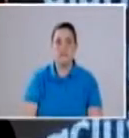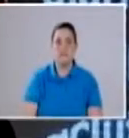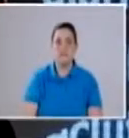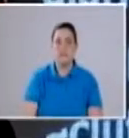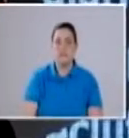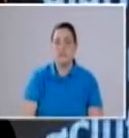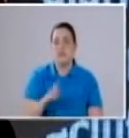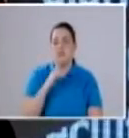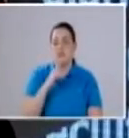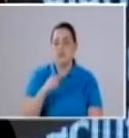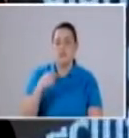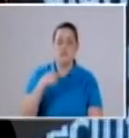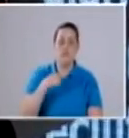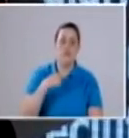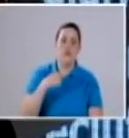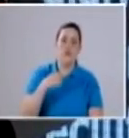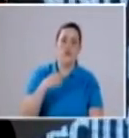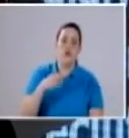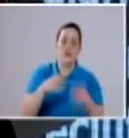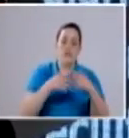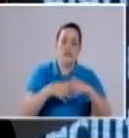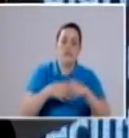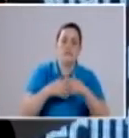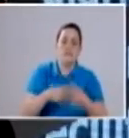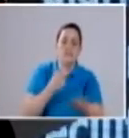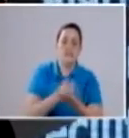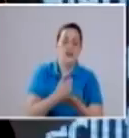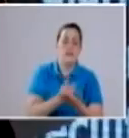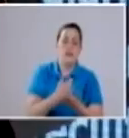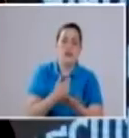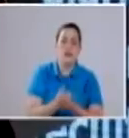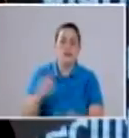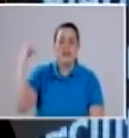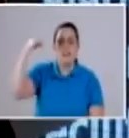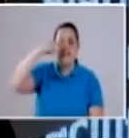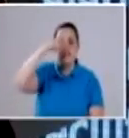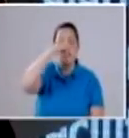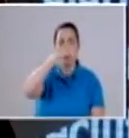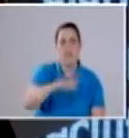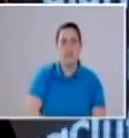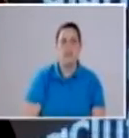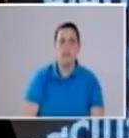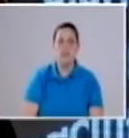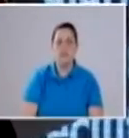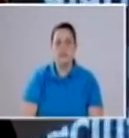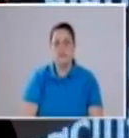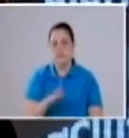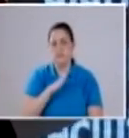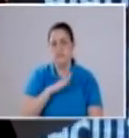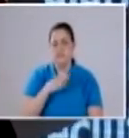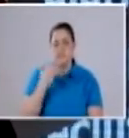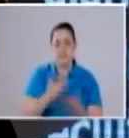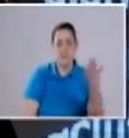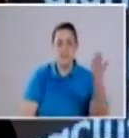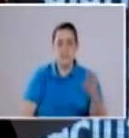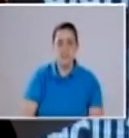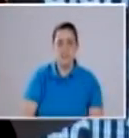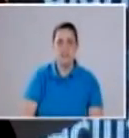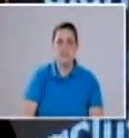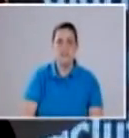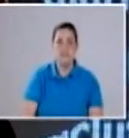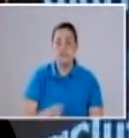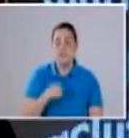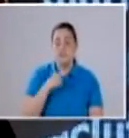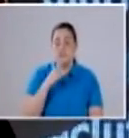los requete contra agradezco, me gustaría que me dieran lo que pagaron por mí y yo me lo gasto en lo que yo quiera, pero yo no voy a